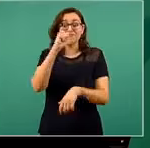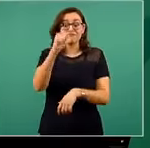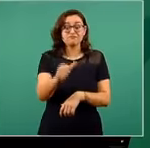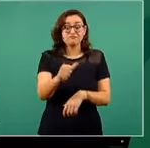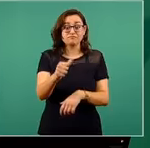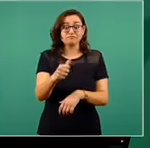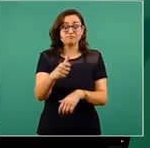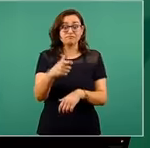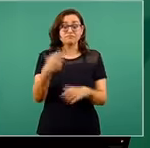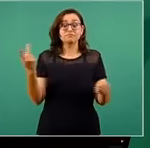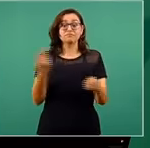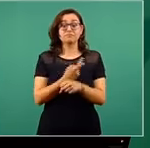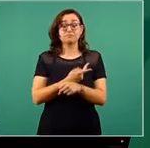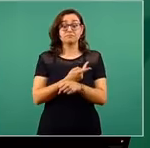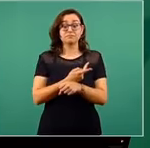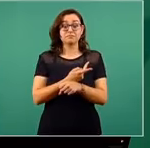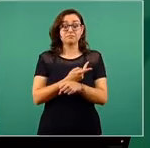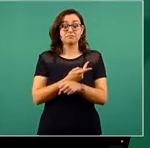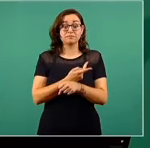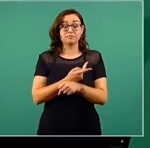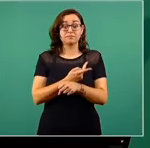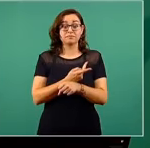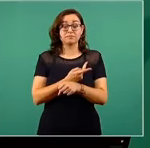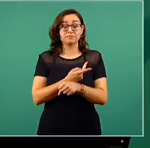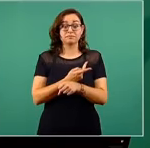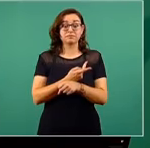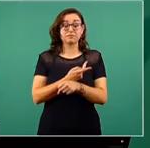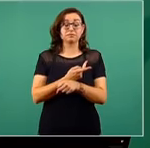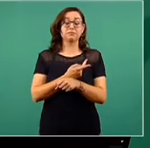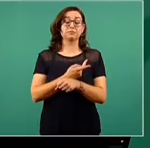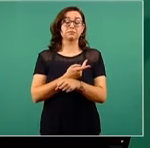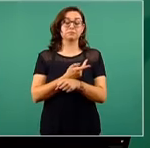a introducir una serie de servicios un tanto